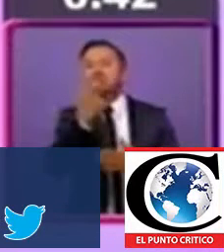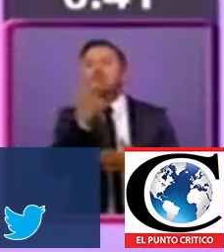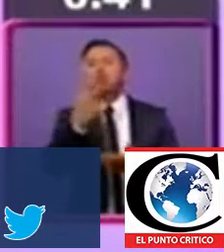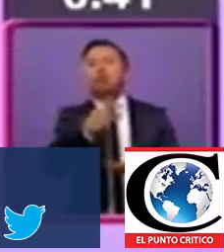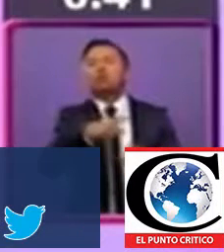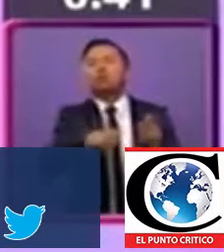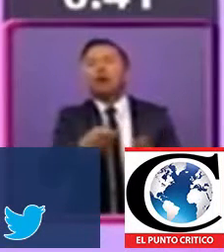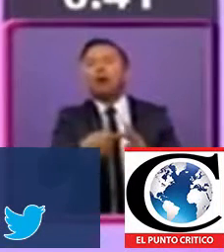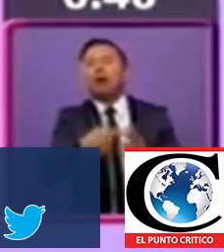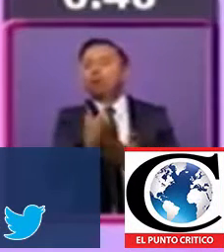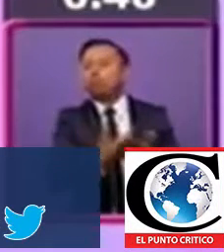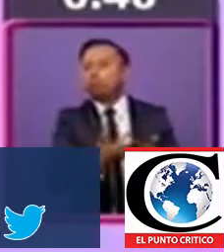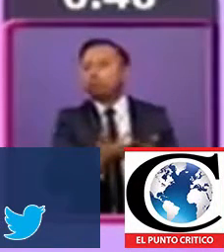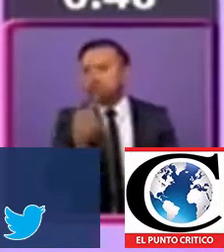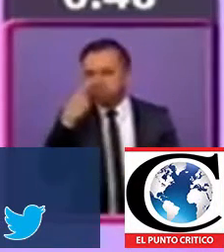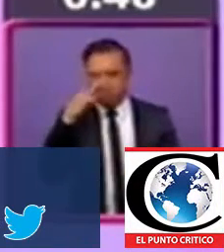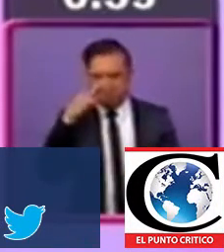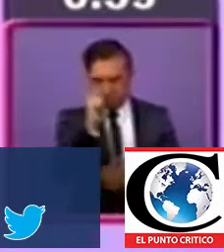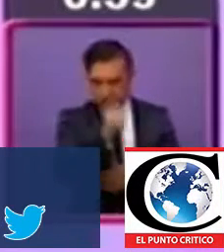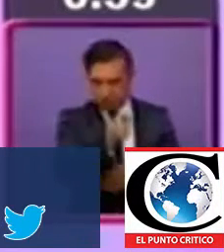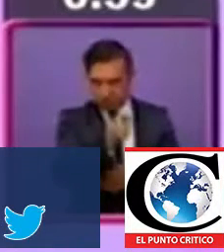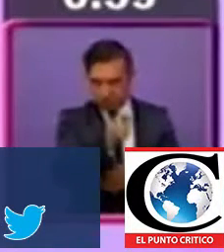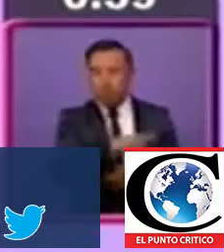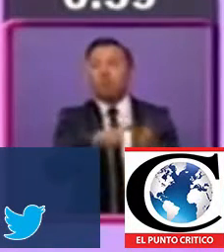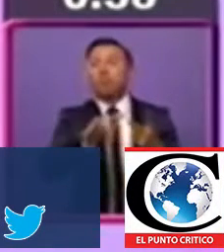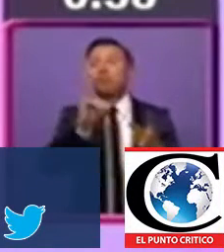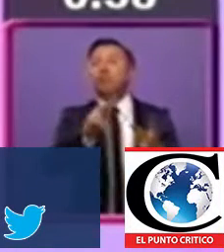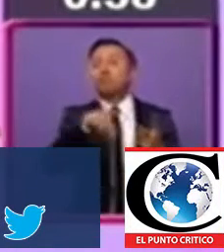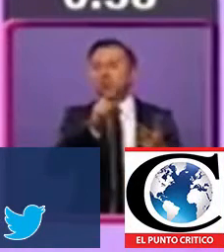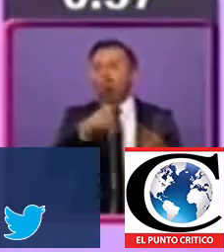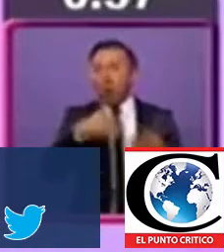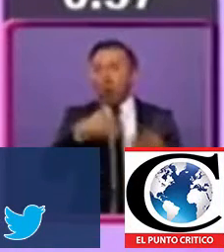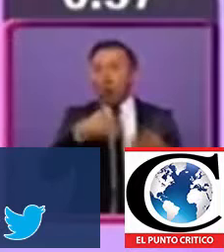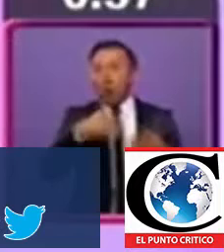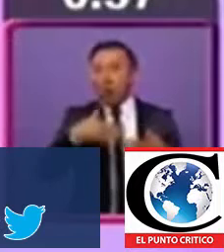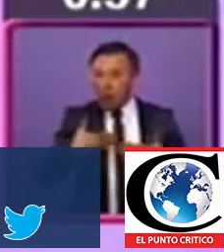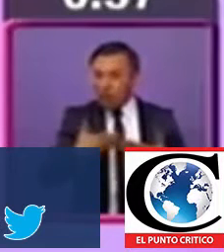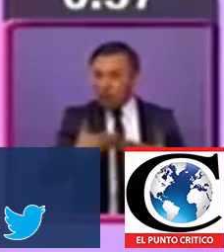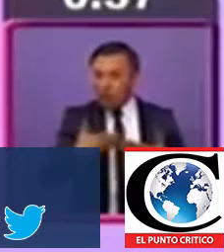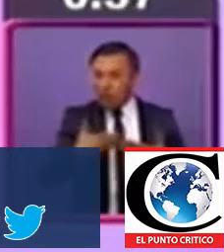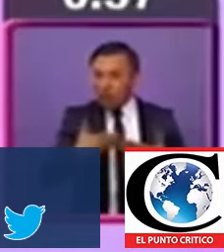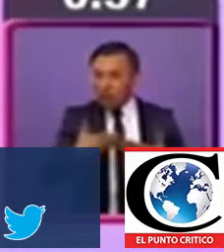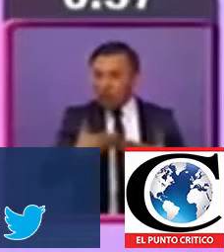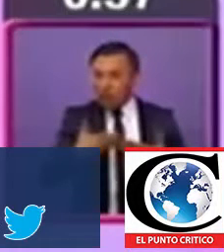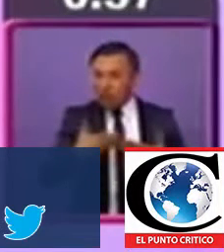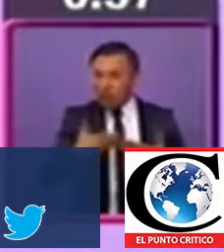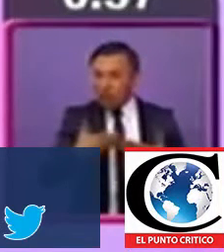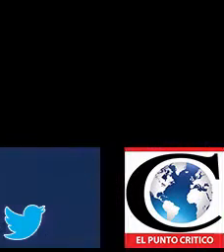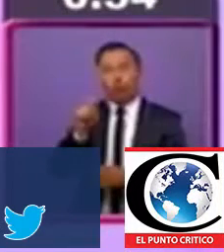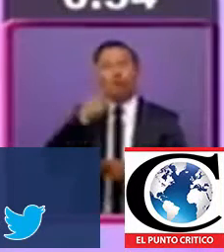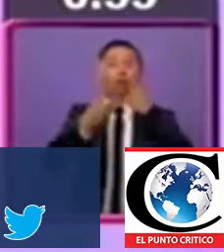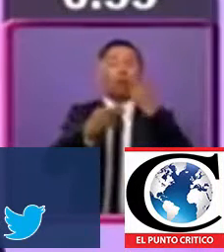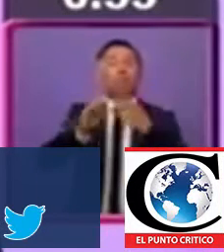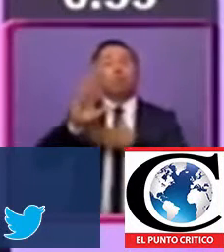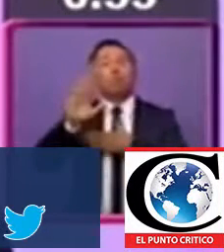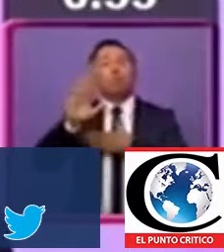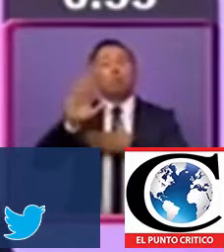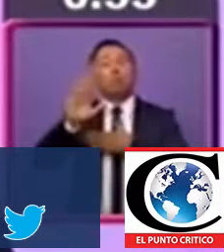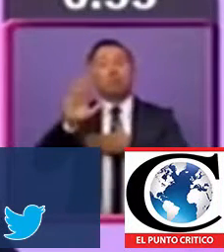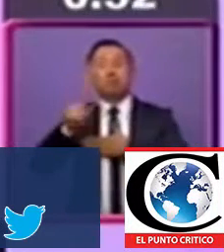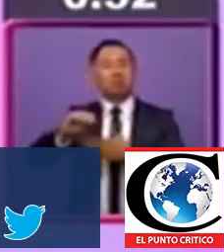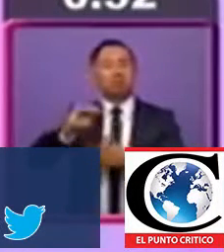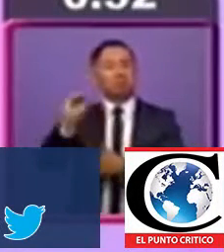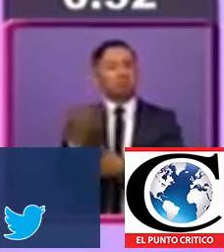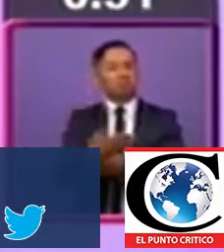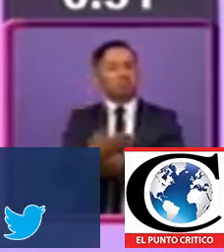esto? Porque un trabajador que percibe un sueldo mínimo, el que le quiten el 10%, pues le parte